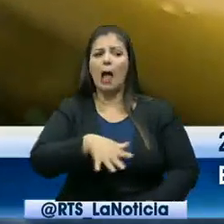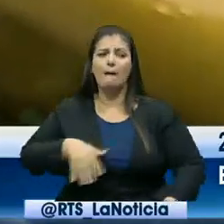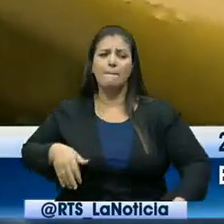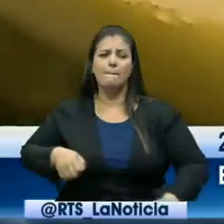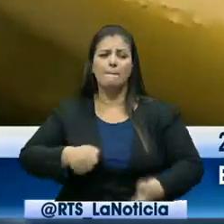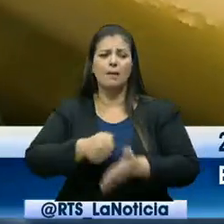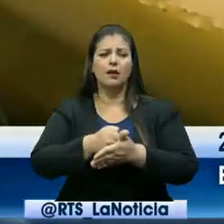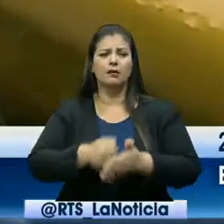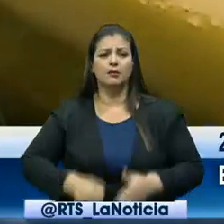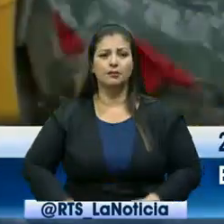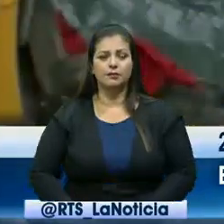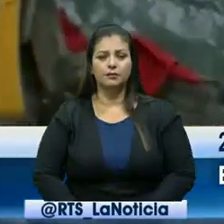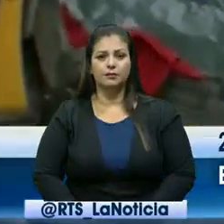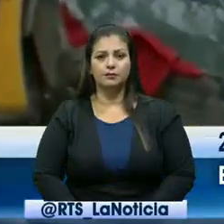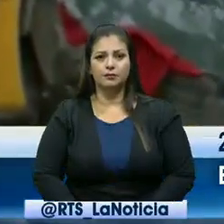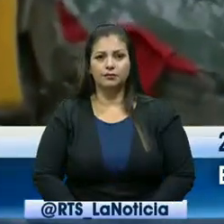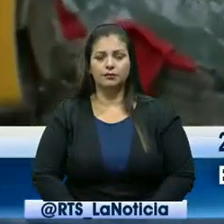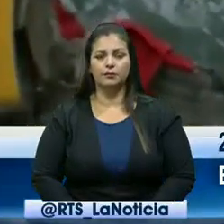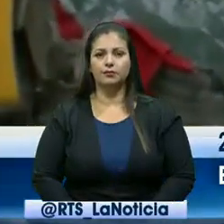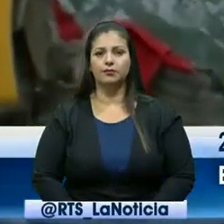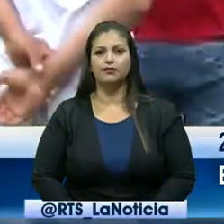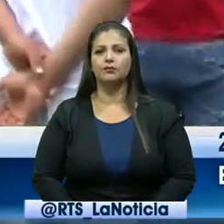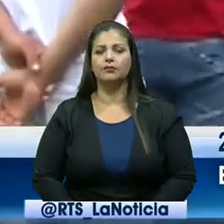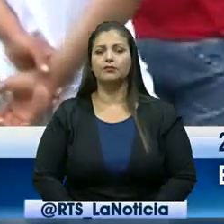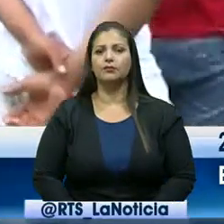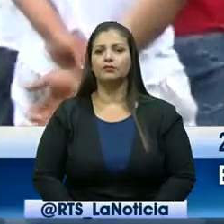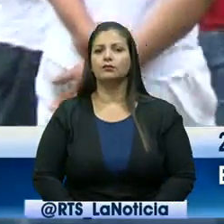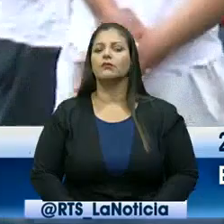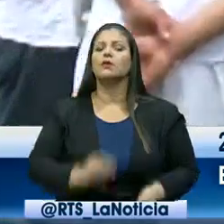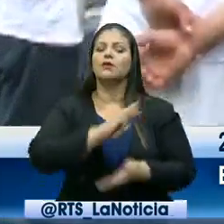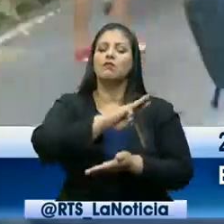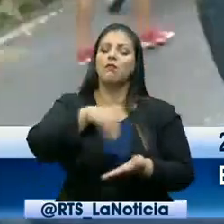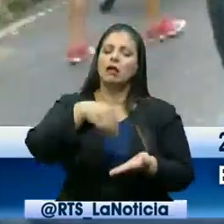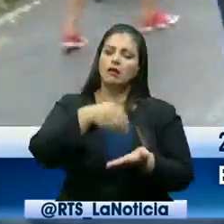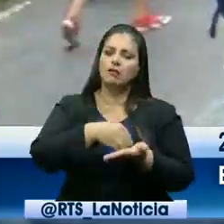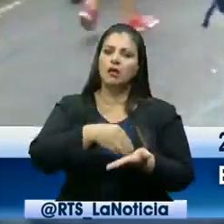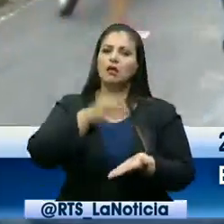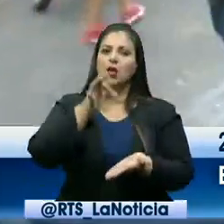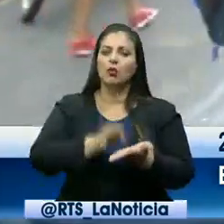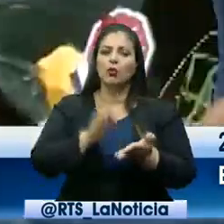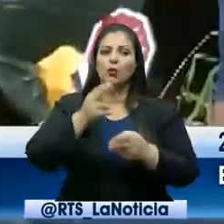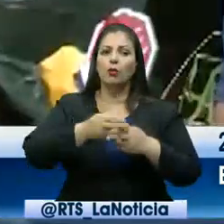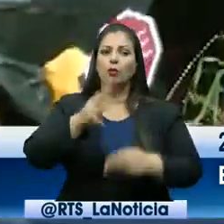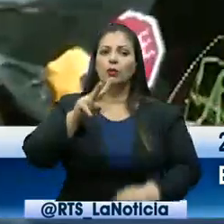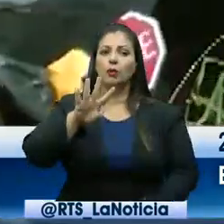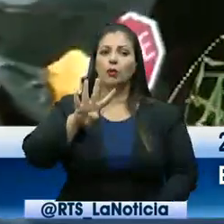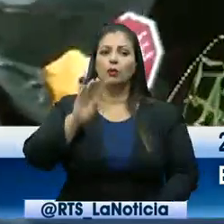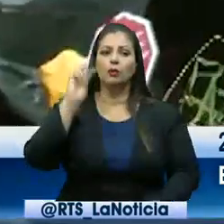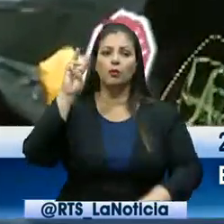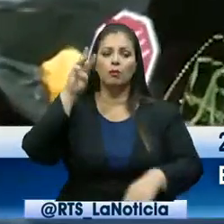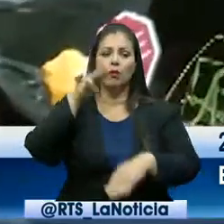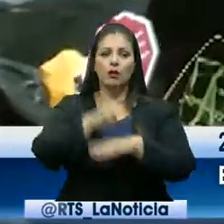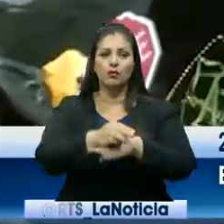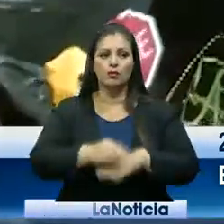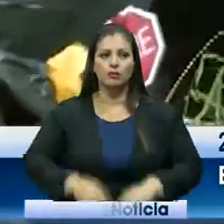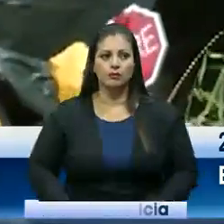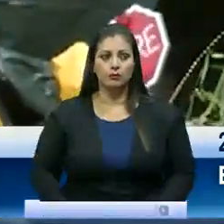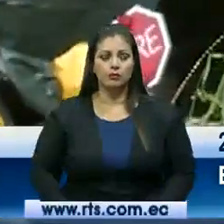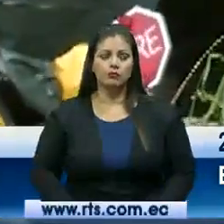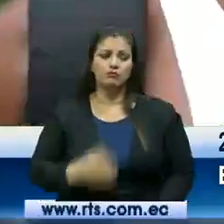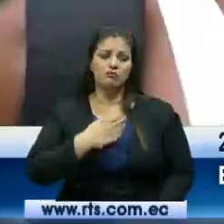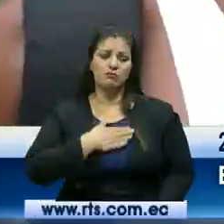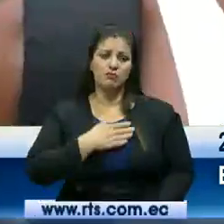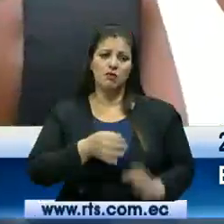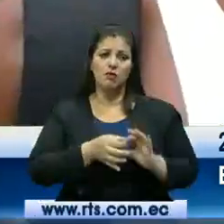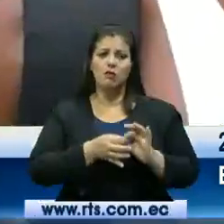El hecho se registró en la vía Agua Fría del Esfuerzo, perteneciente al Cantón 24 de Mayo en Manabí. Era uno de mi compadre y el otro de mi